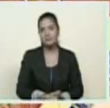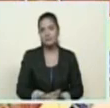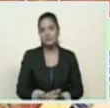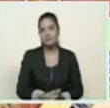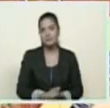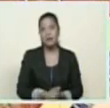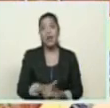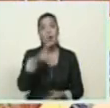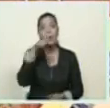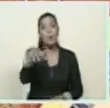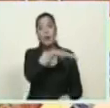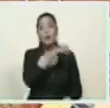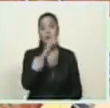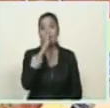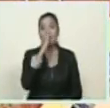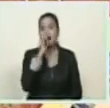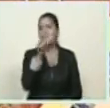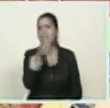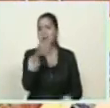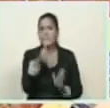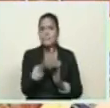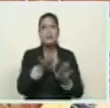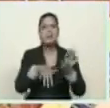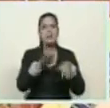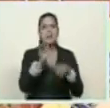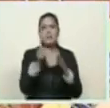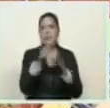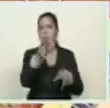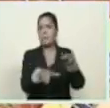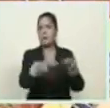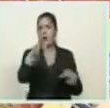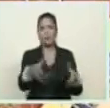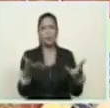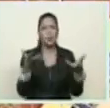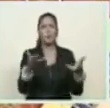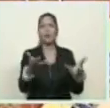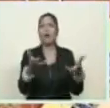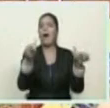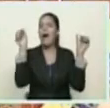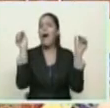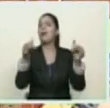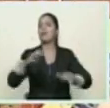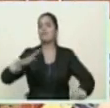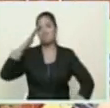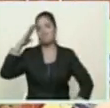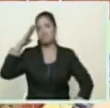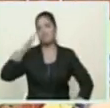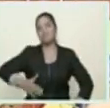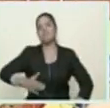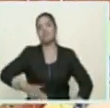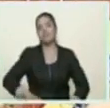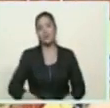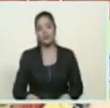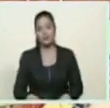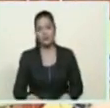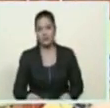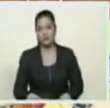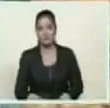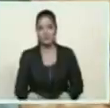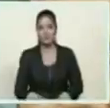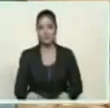y el pueblo de barinas y en mí quince mil compatriotas allí firme con su comandante